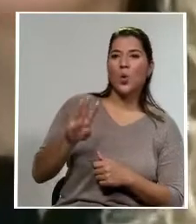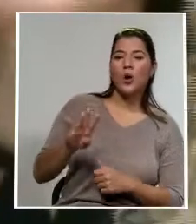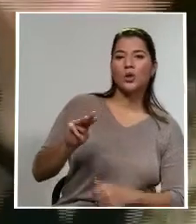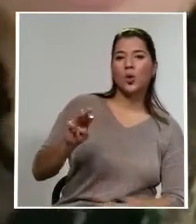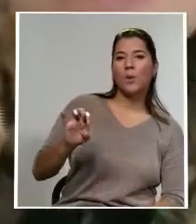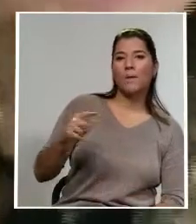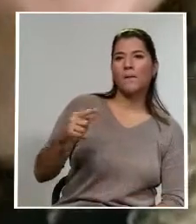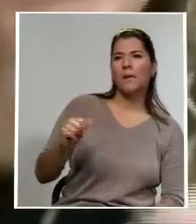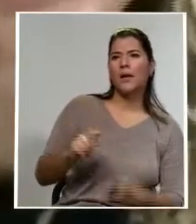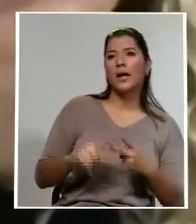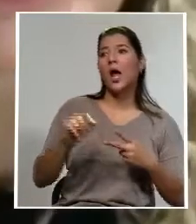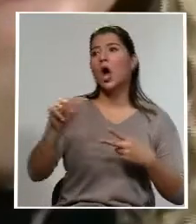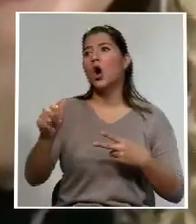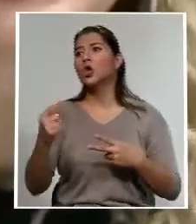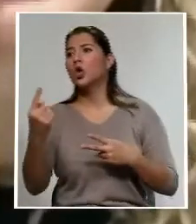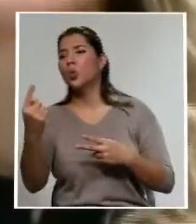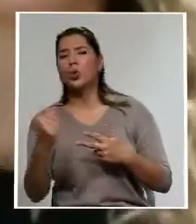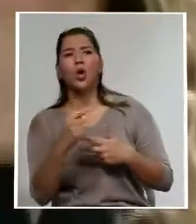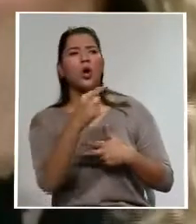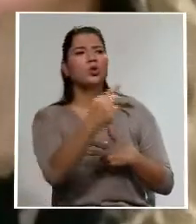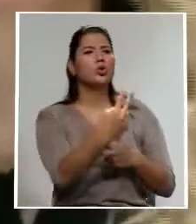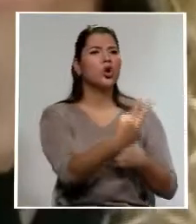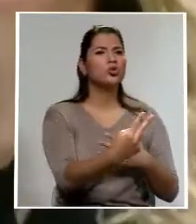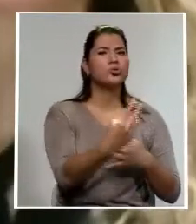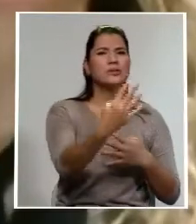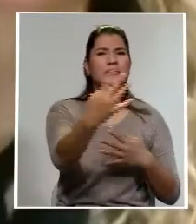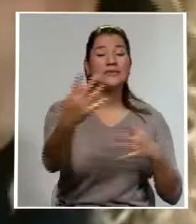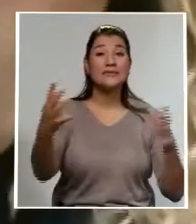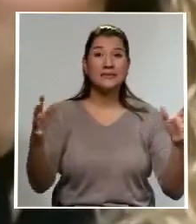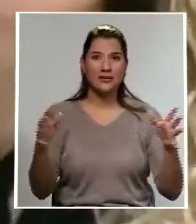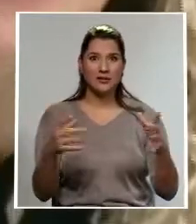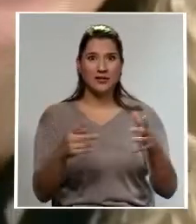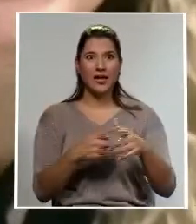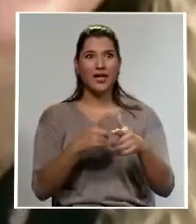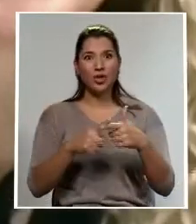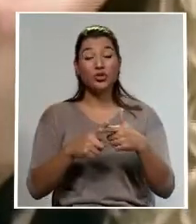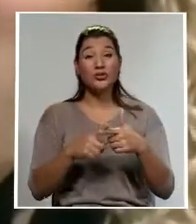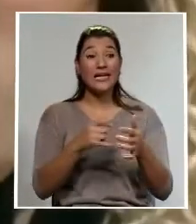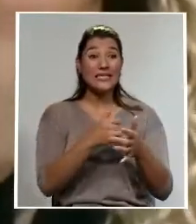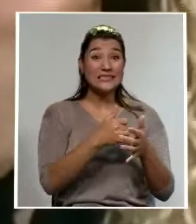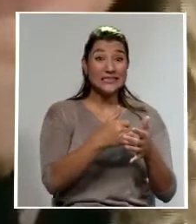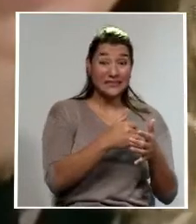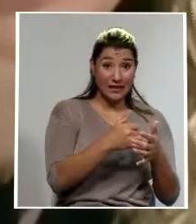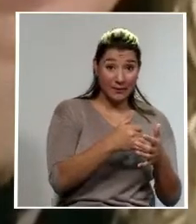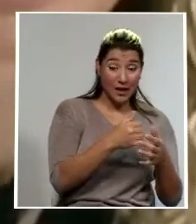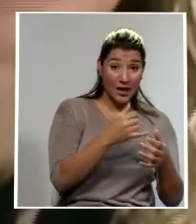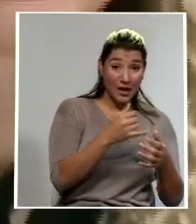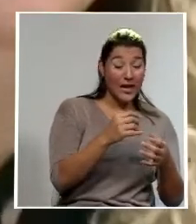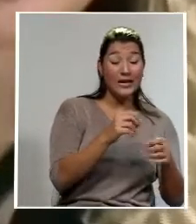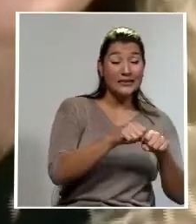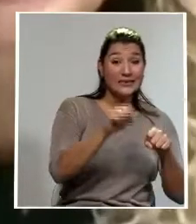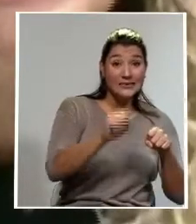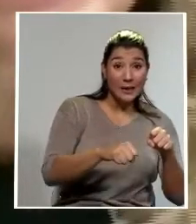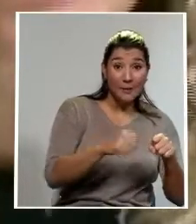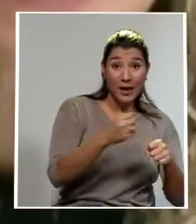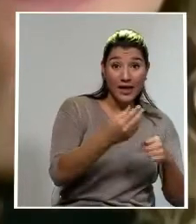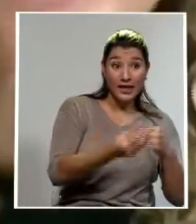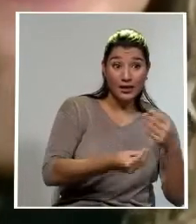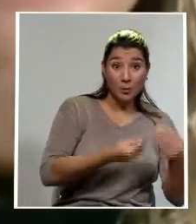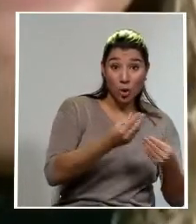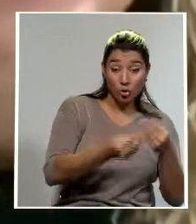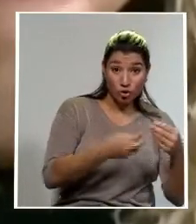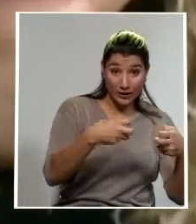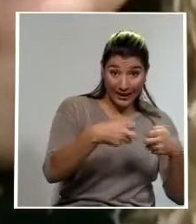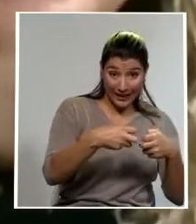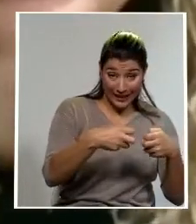mega y por allá y vamos sumando, el sistema eléctrico se va poniendo frágil y podríamos tener un problema. Entonces, la